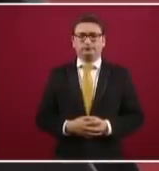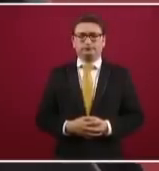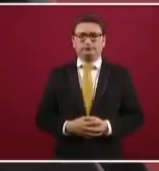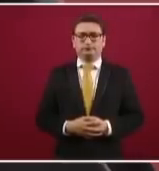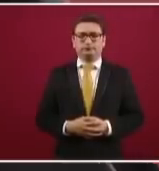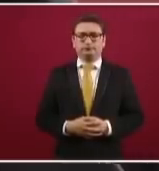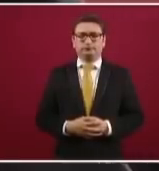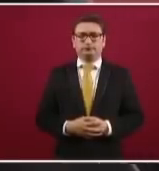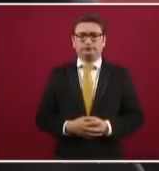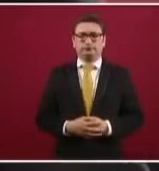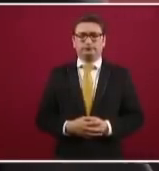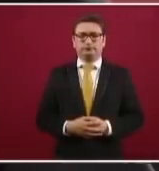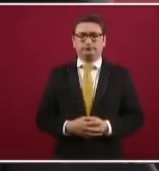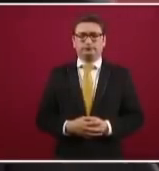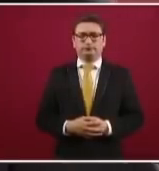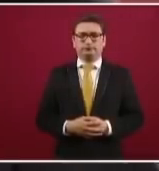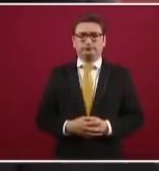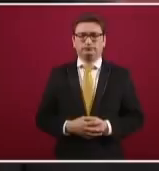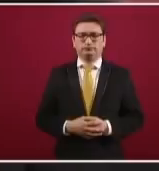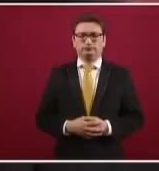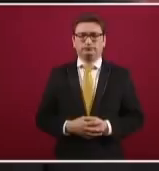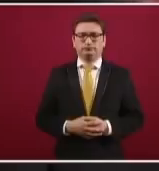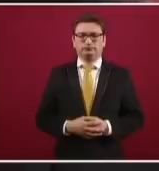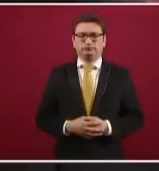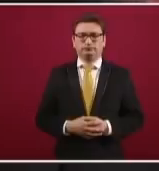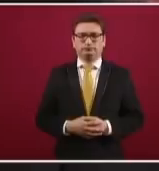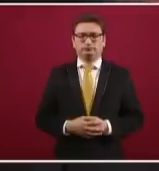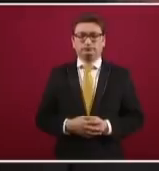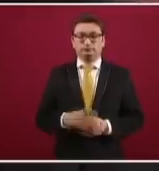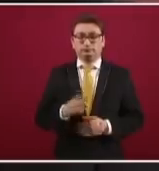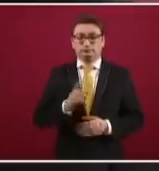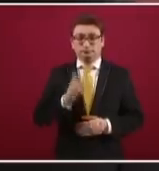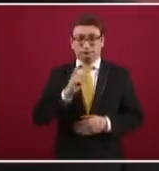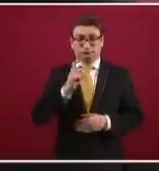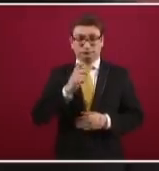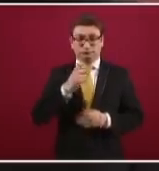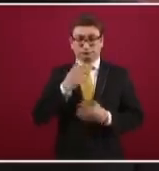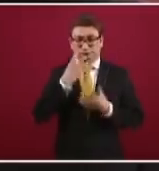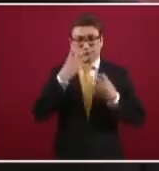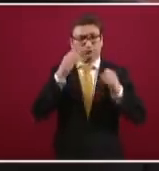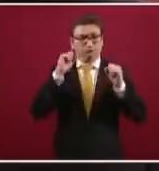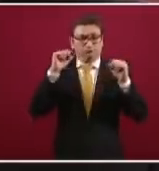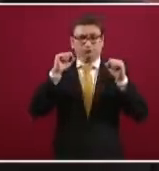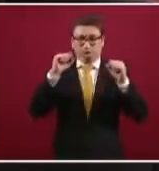también, después del grito,